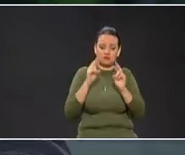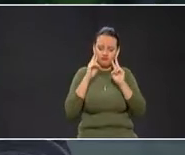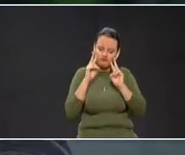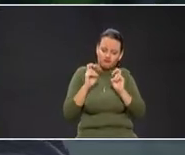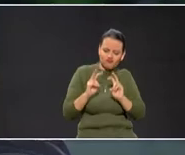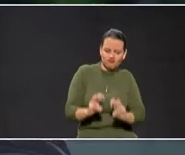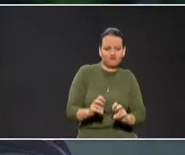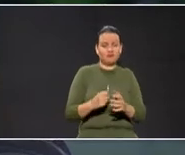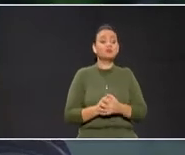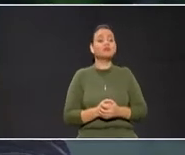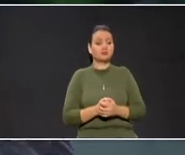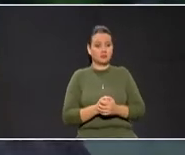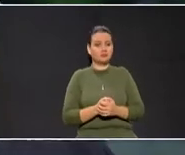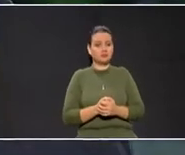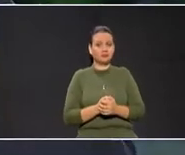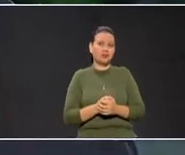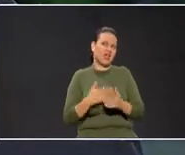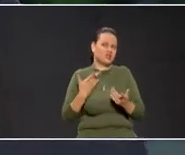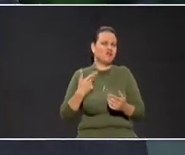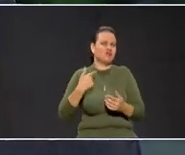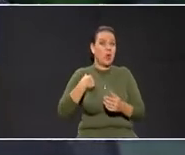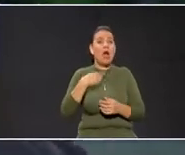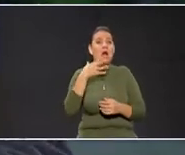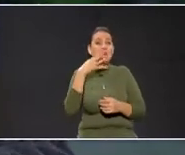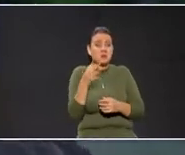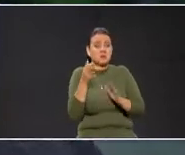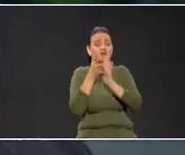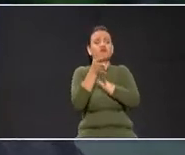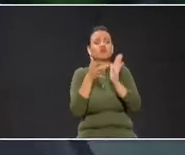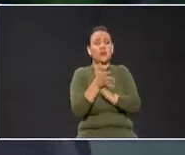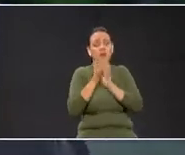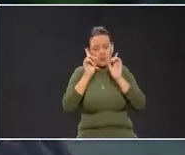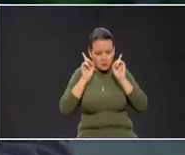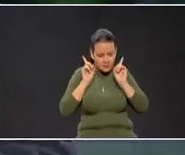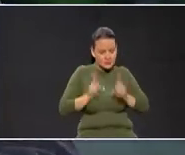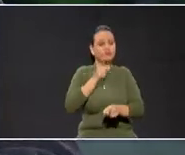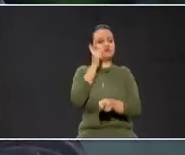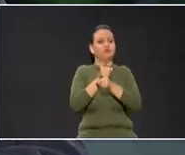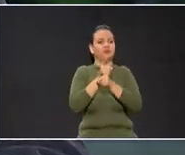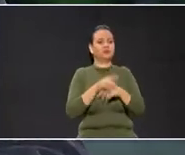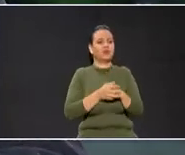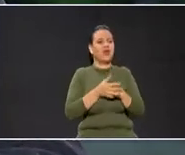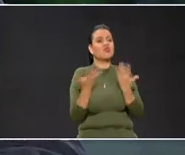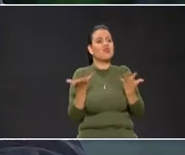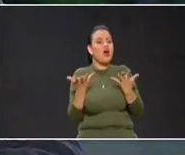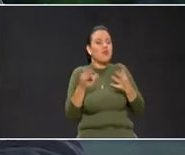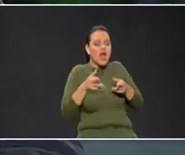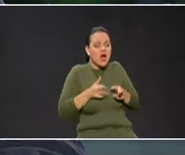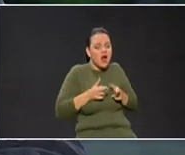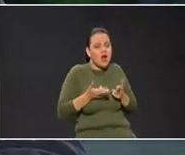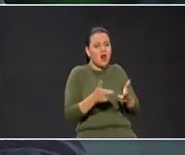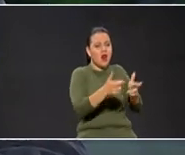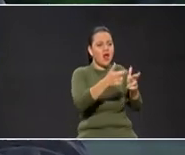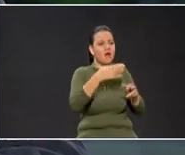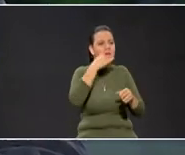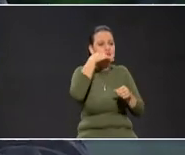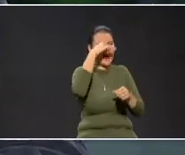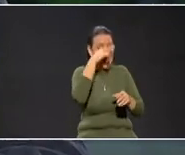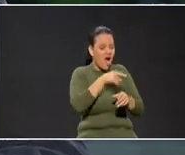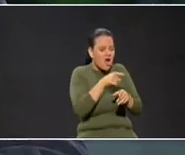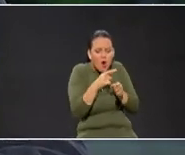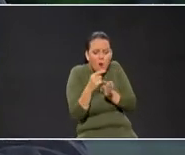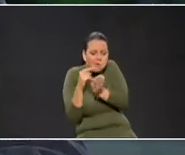que confirmarlo colocar a través del río todo una un corredor en el cual se construya vivienda